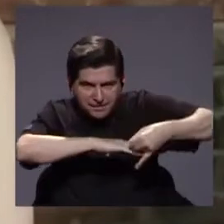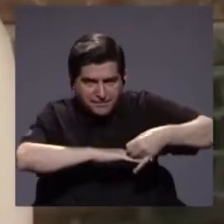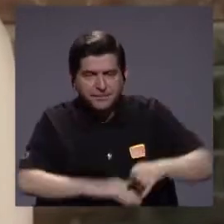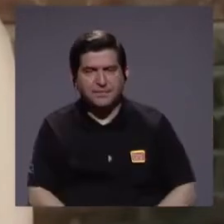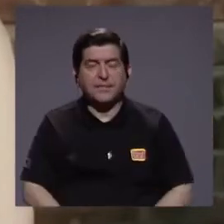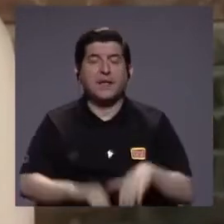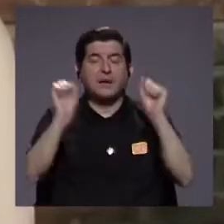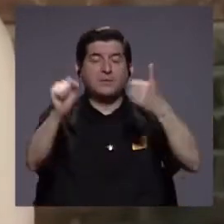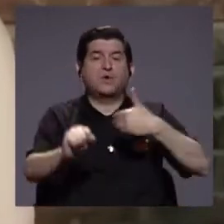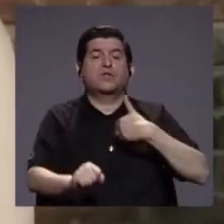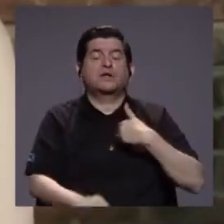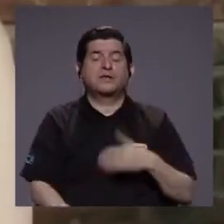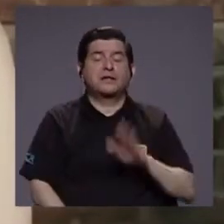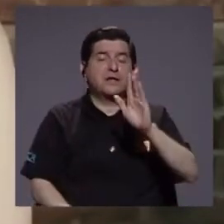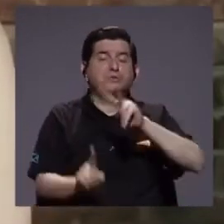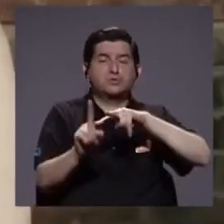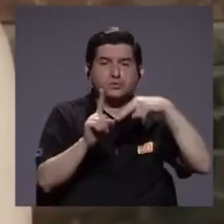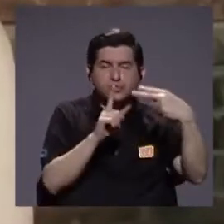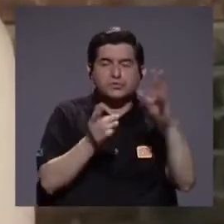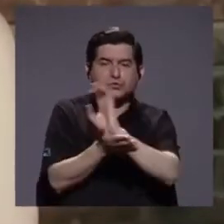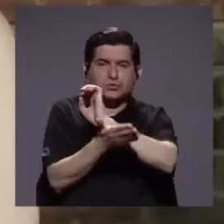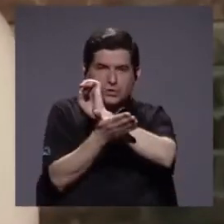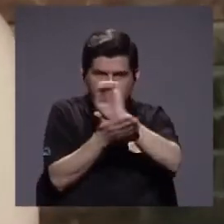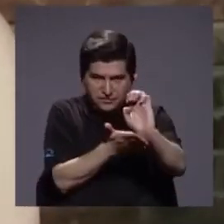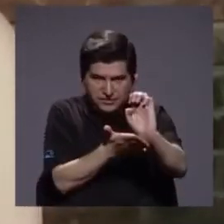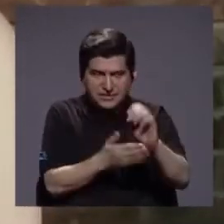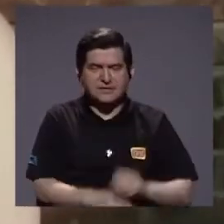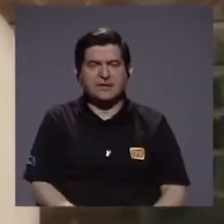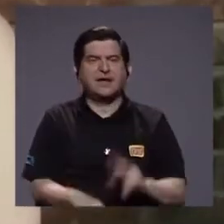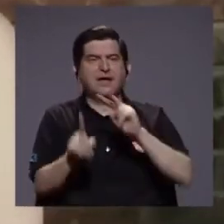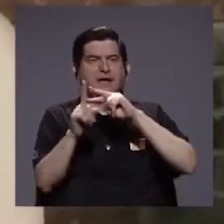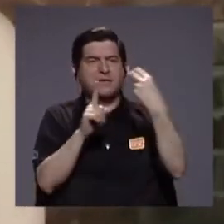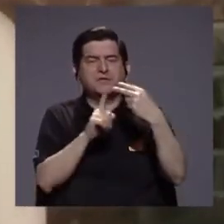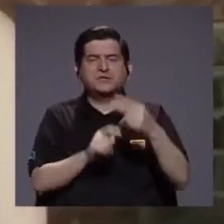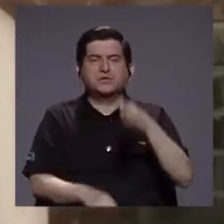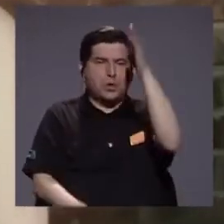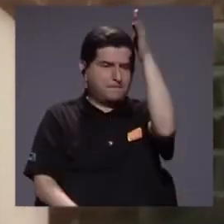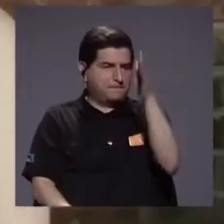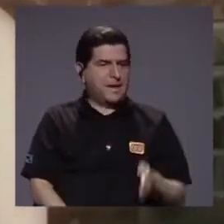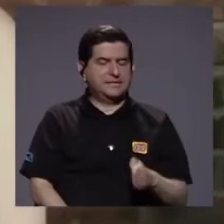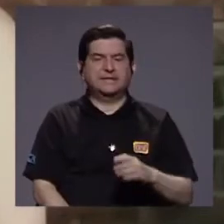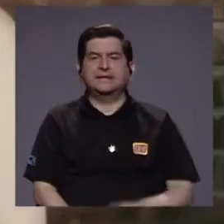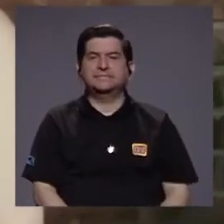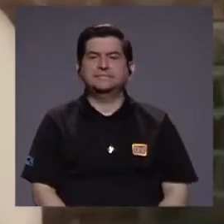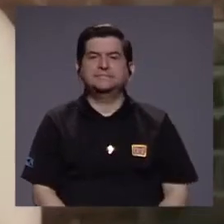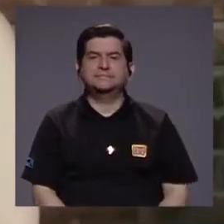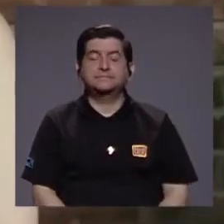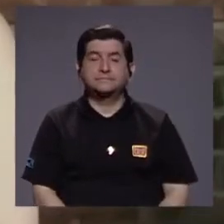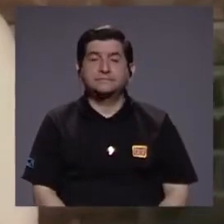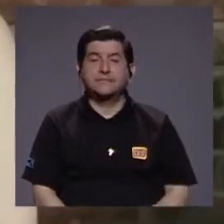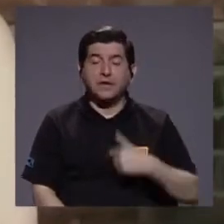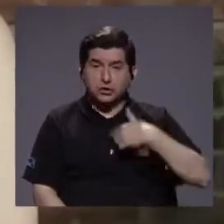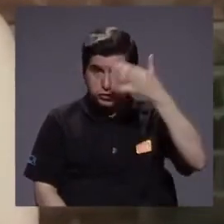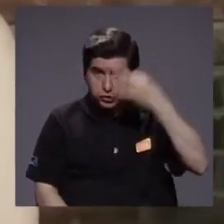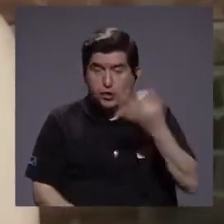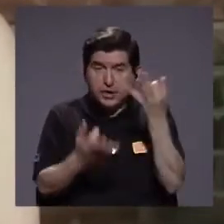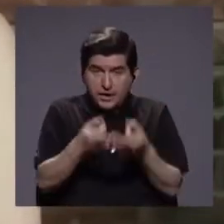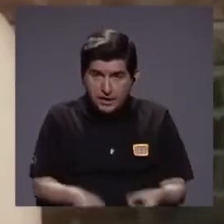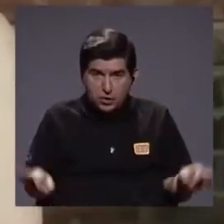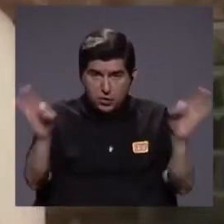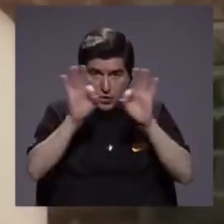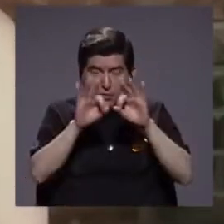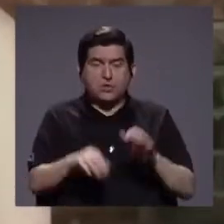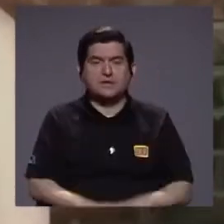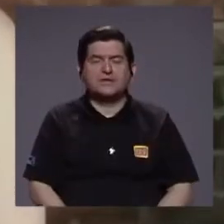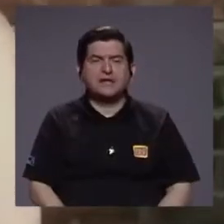para contar con una visión de ellos y así evitar visiones verticales. Creo creo que es importante una